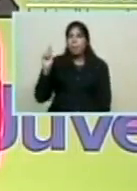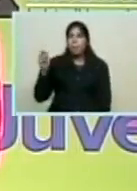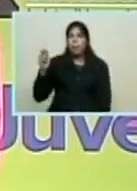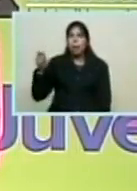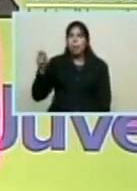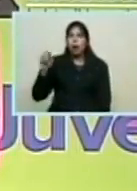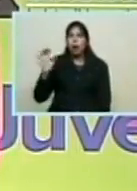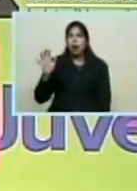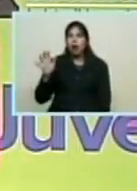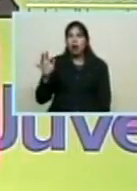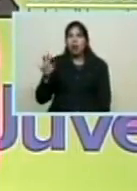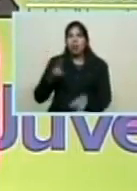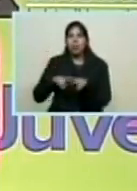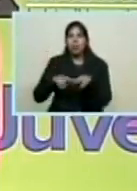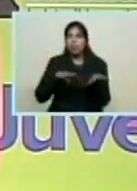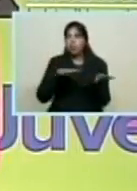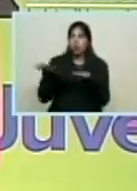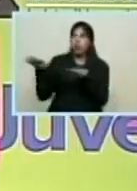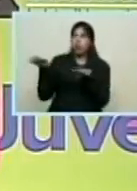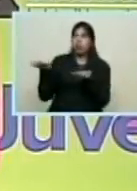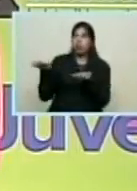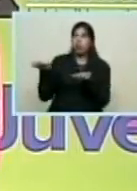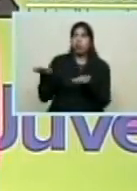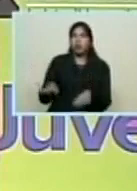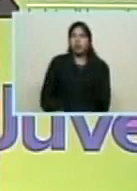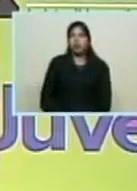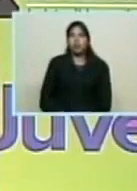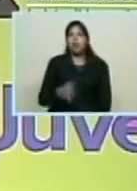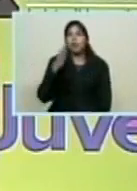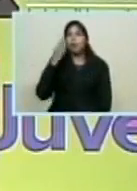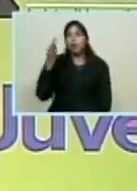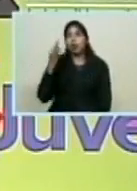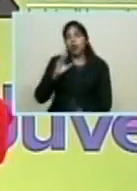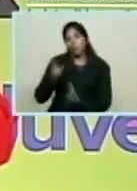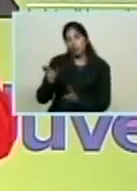Oído, pues. Y los estudiantes le dicen mosca.